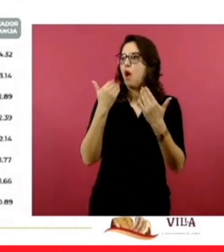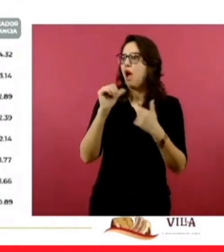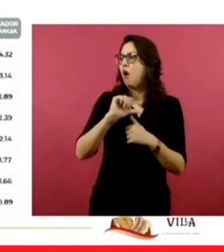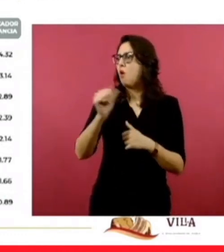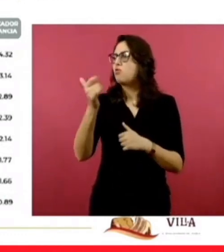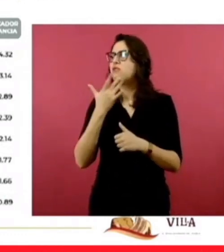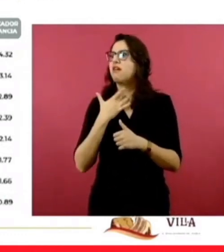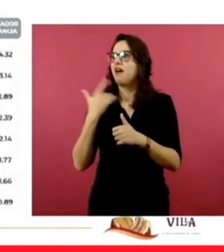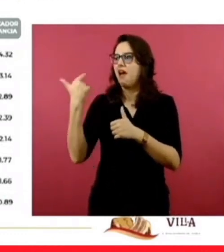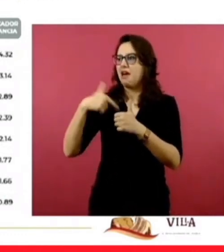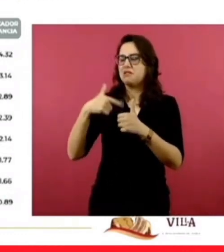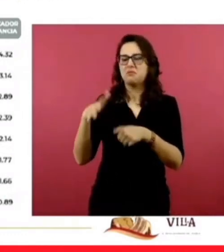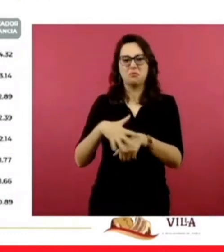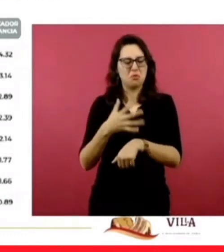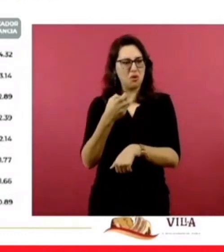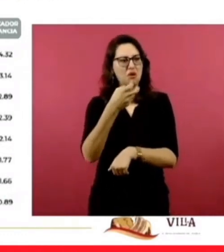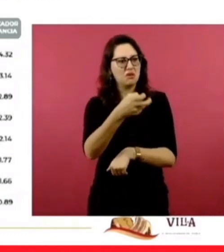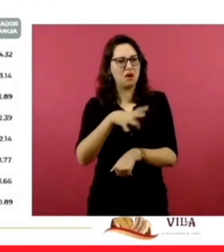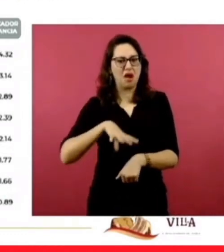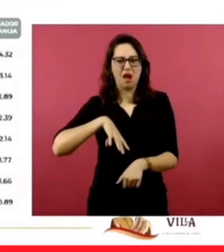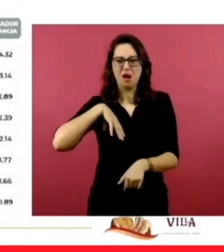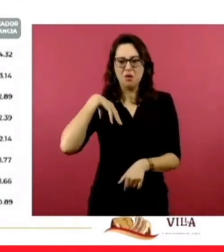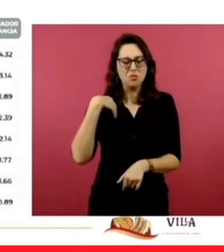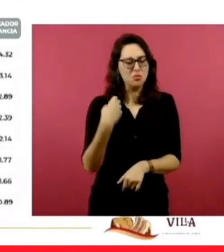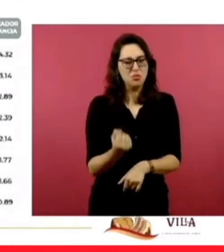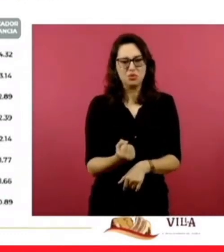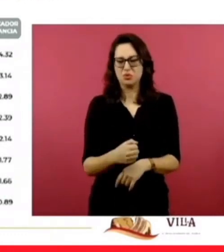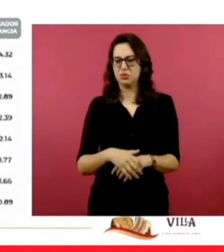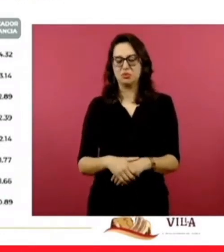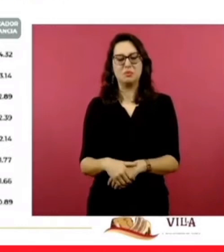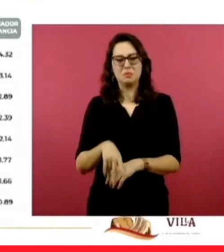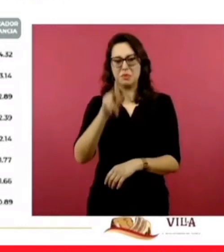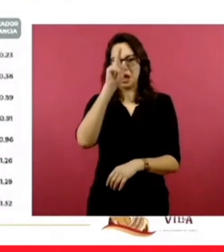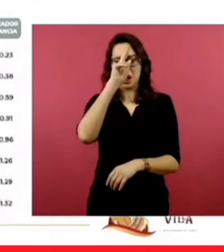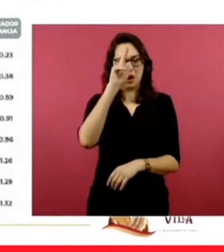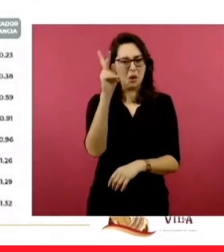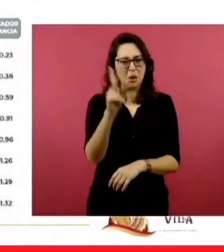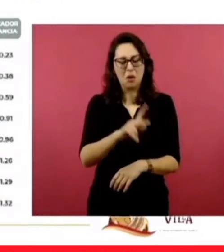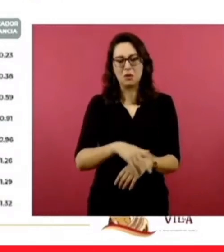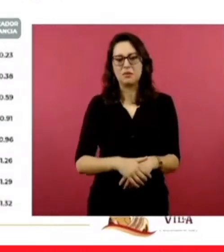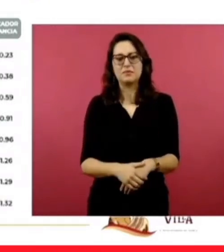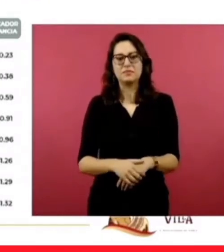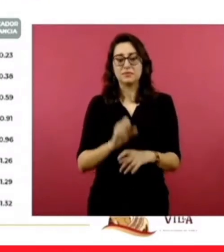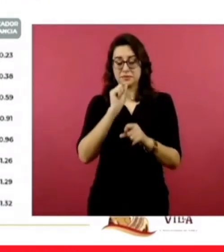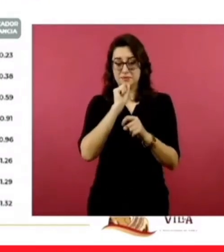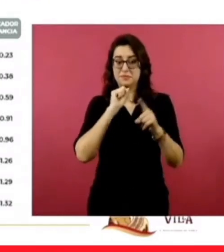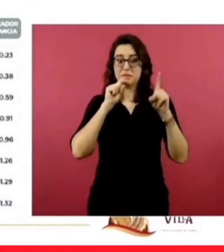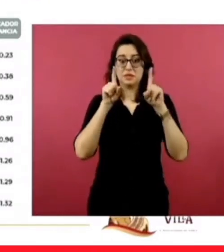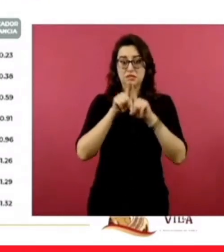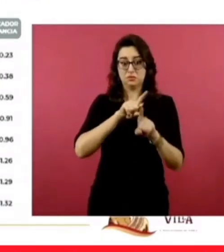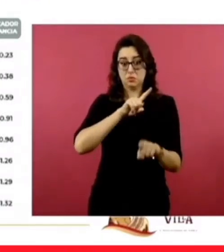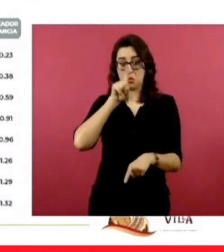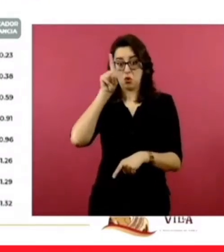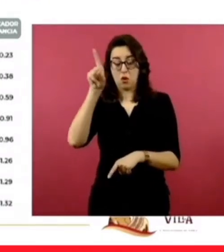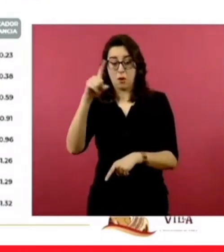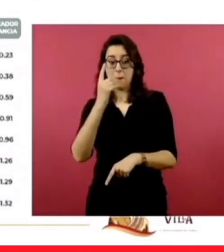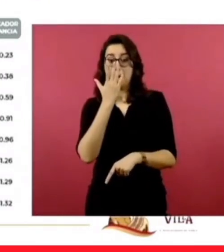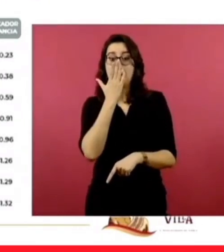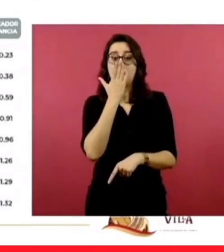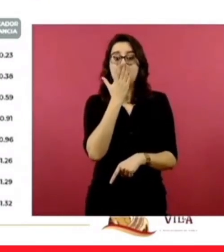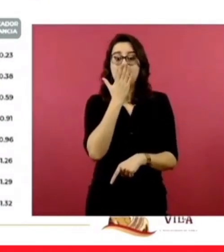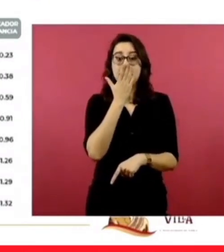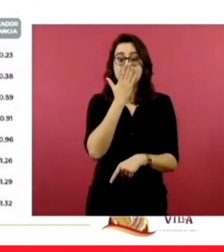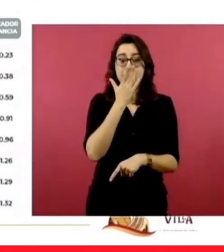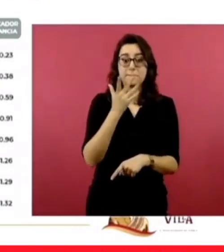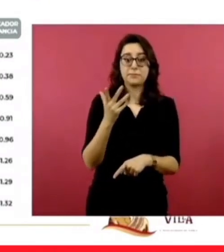en la región en general. Está el ejemplo de Gas Pasa en Mazatlán, Sinaloa, con un precio al público de 22